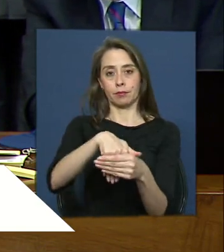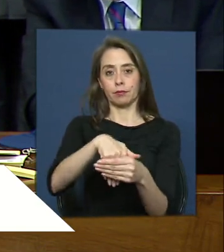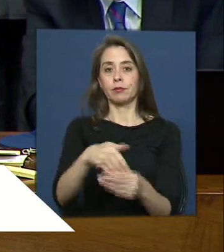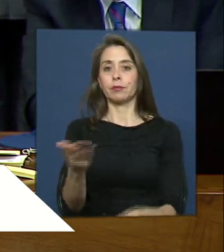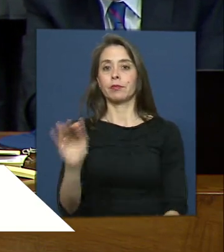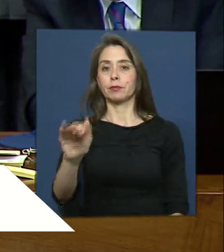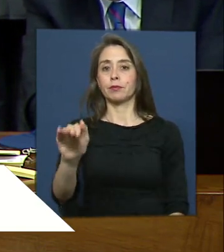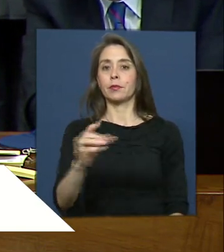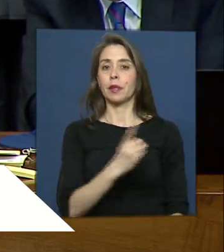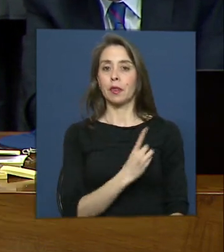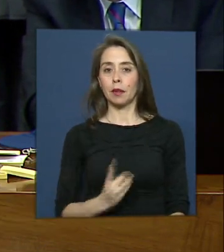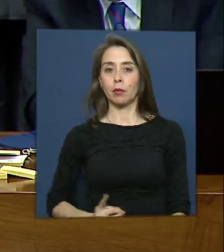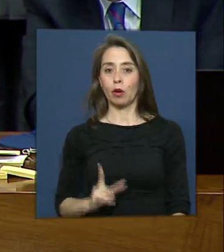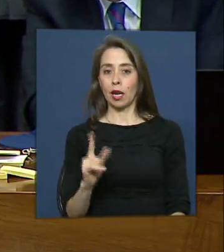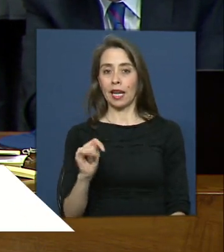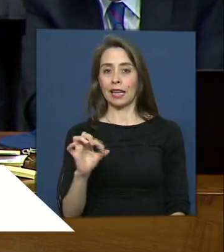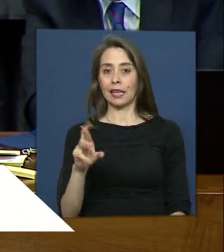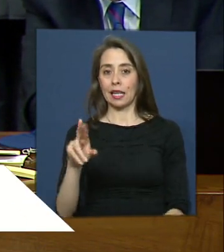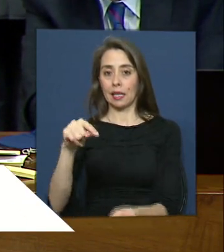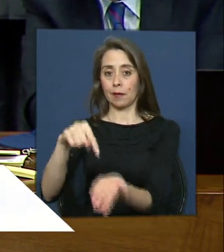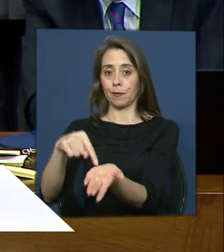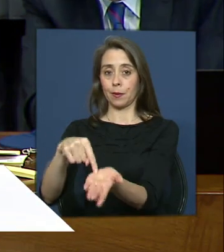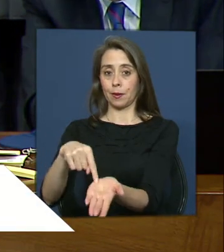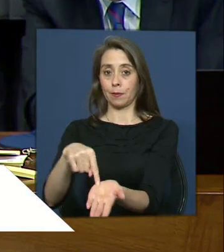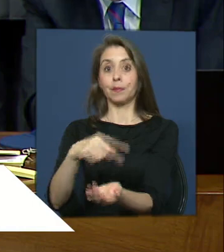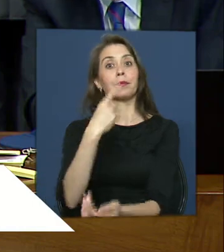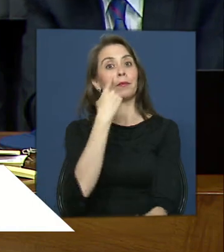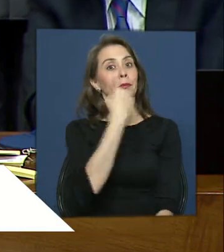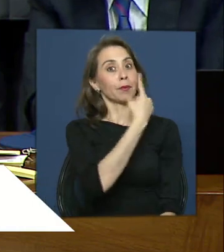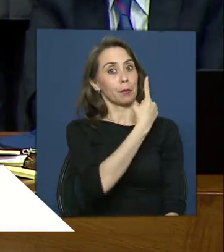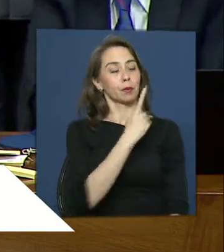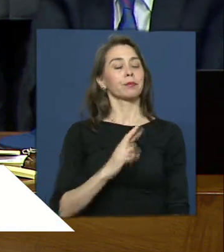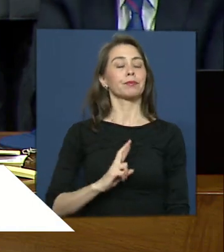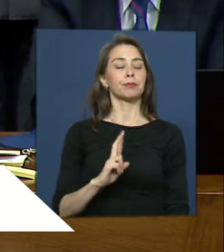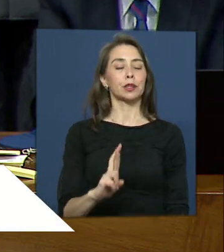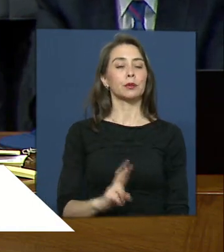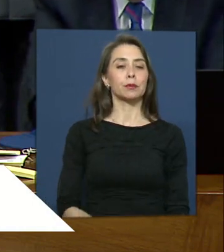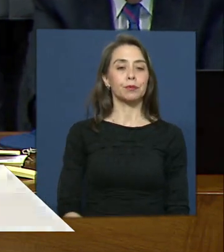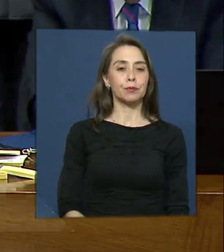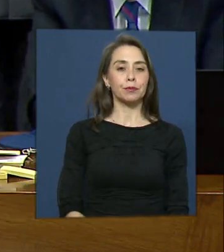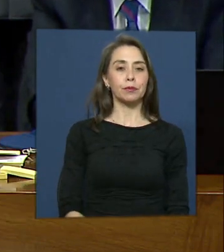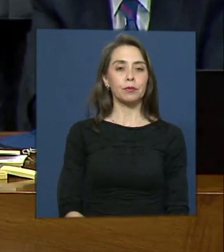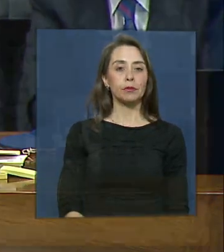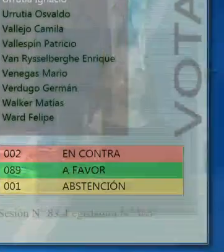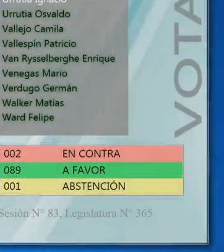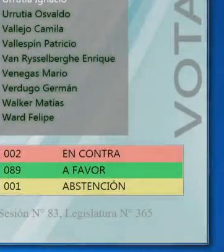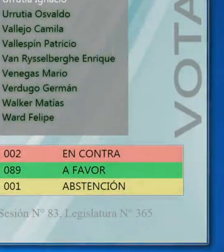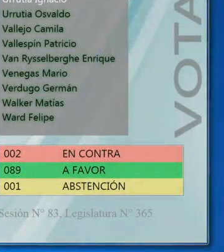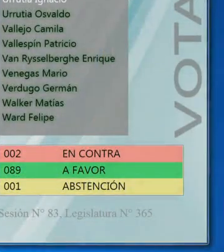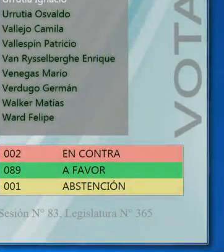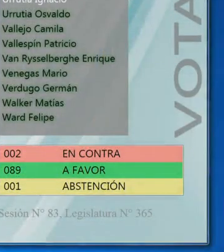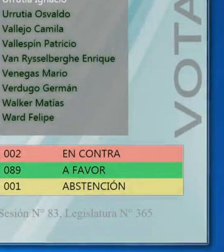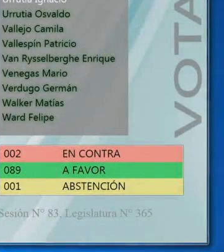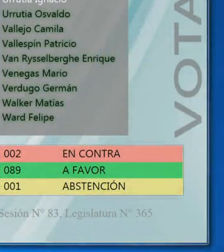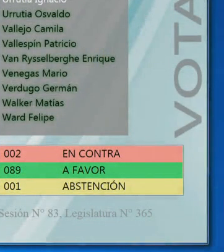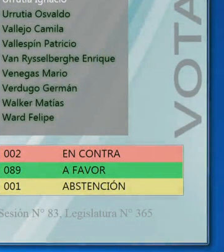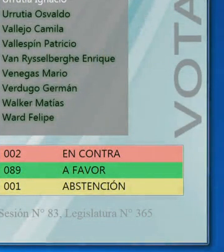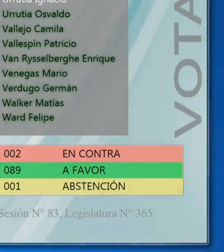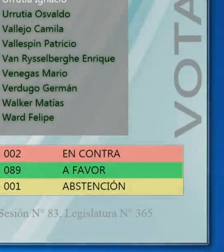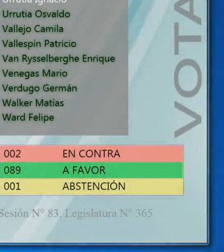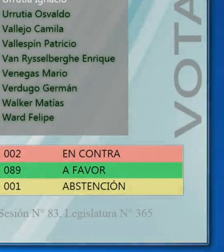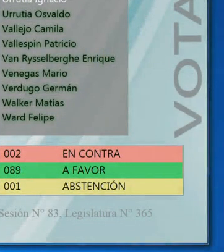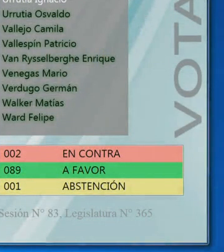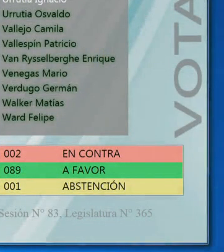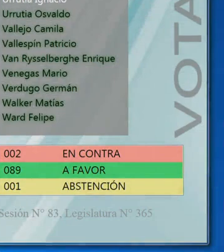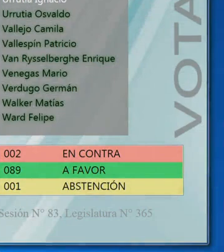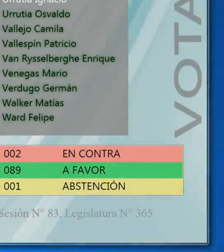Diputado Letelier. Resultado de la votación. Por la afirmativa, 89